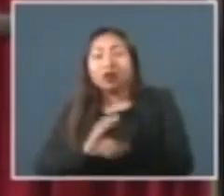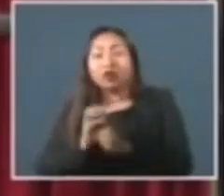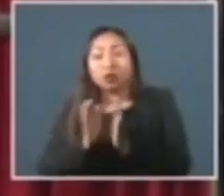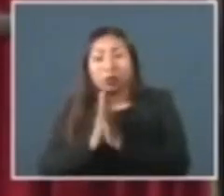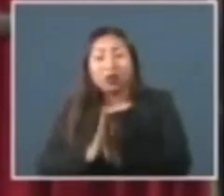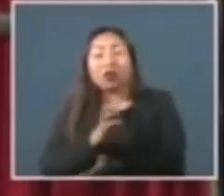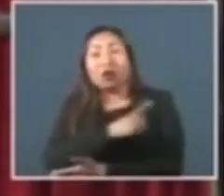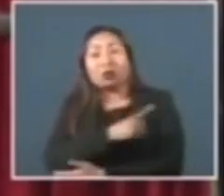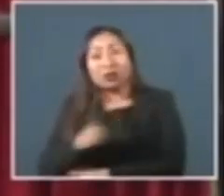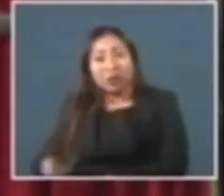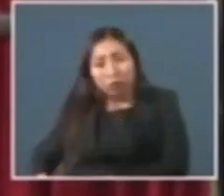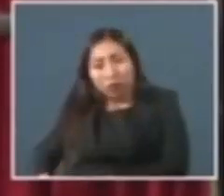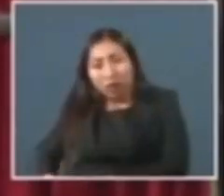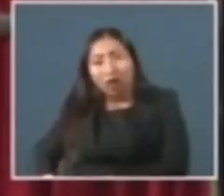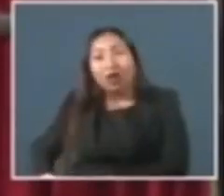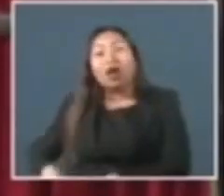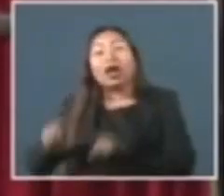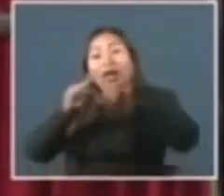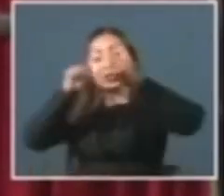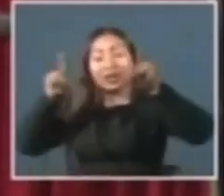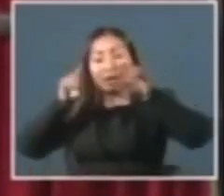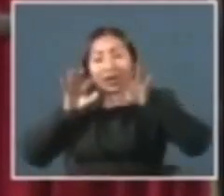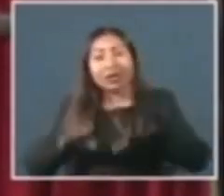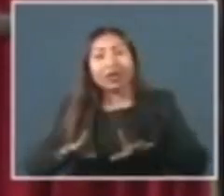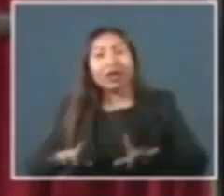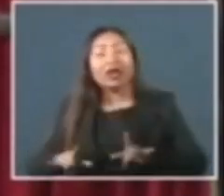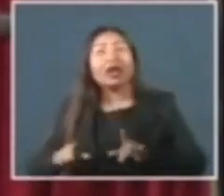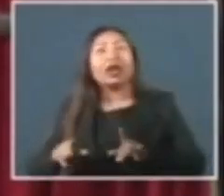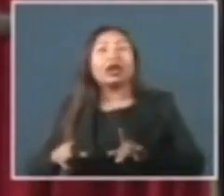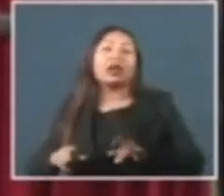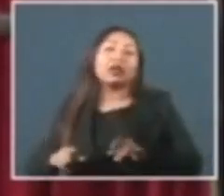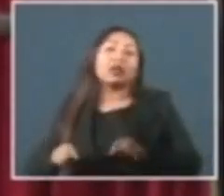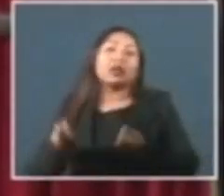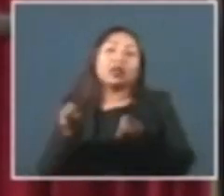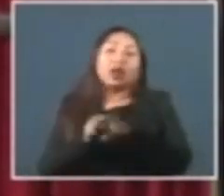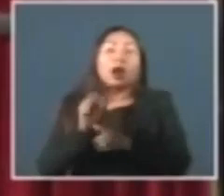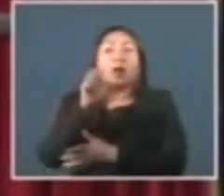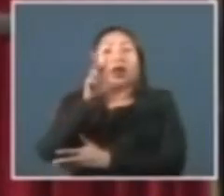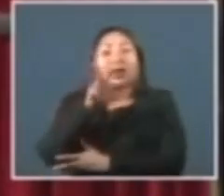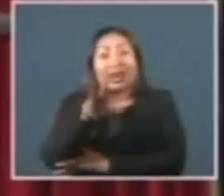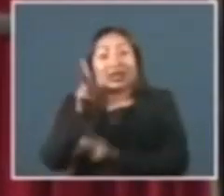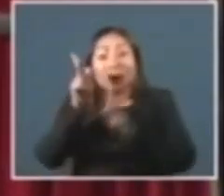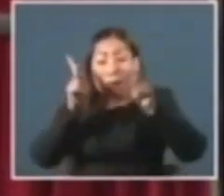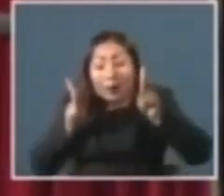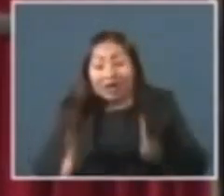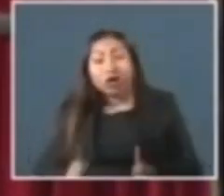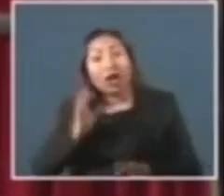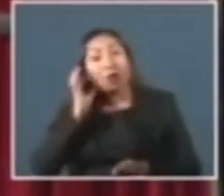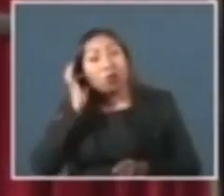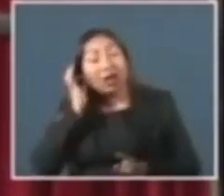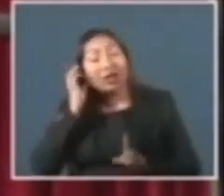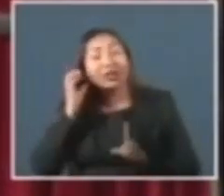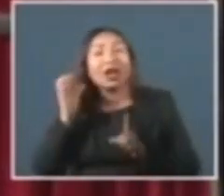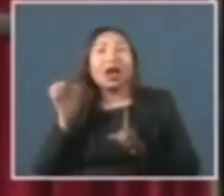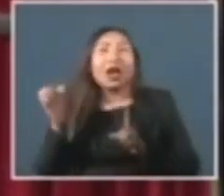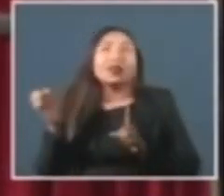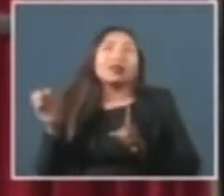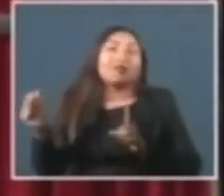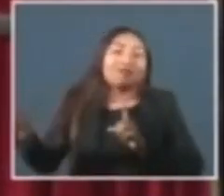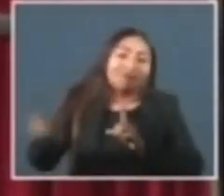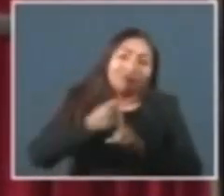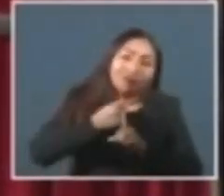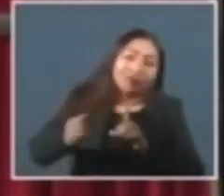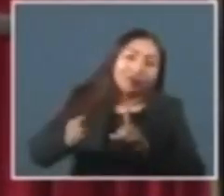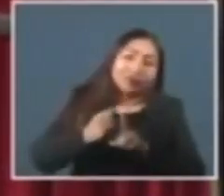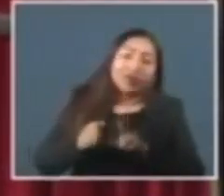se lea por la Secretaría la cortesía de sala para las 3 personas afectadas y que las dejen pasar. Y así